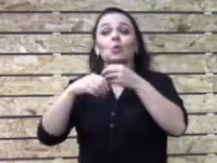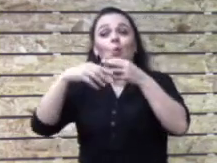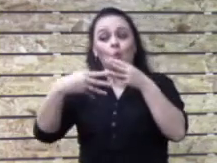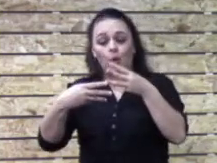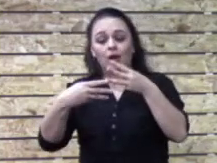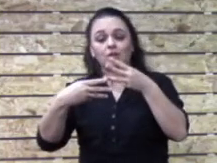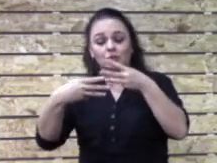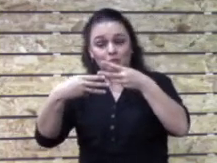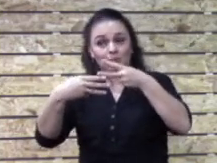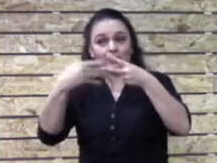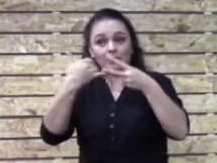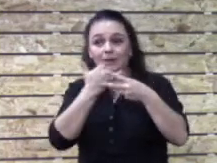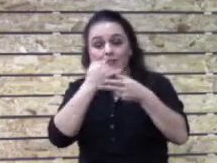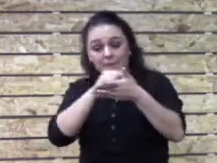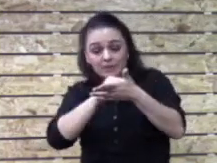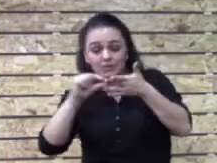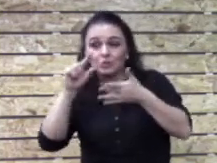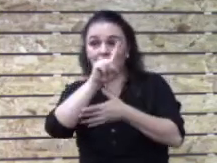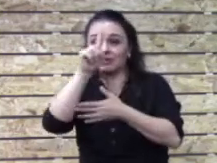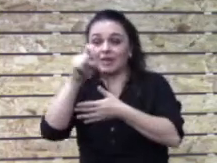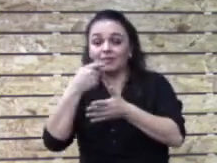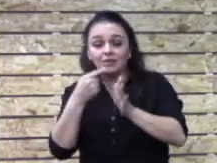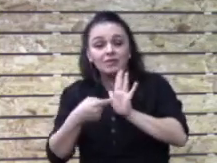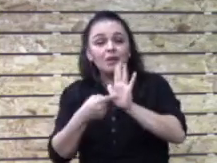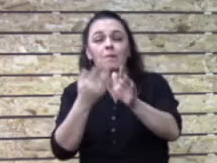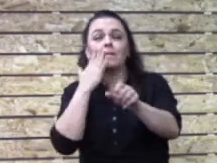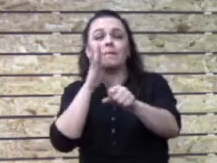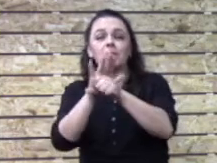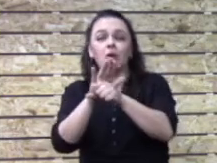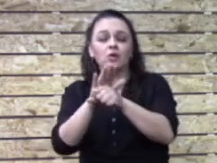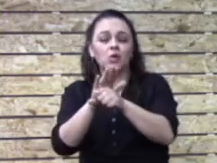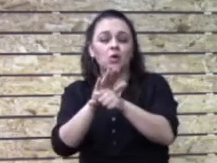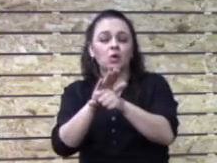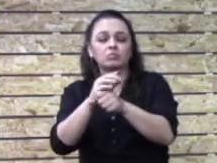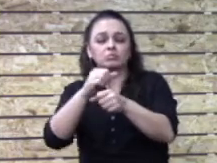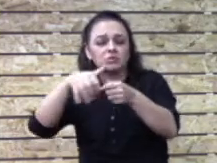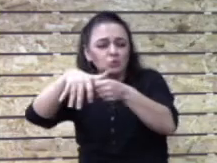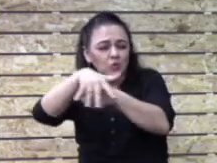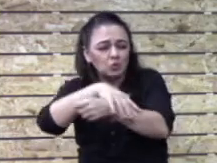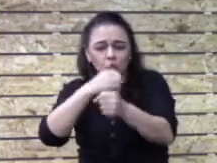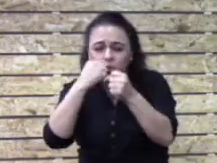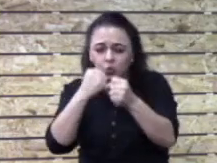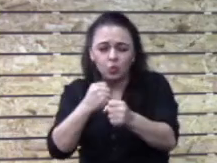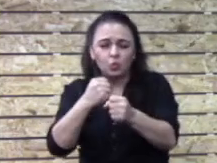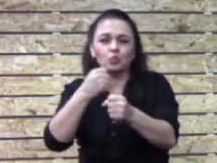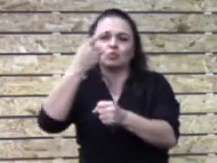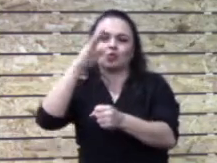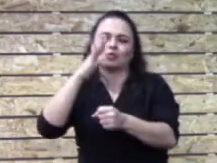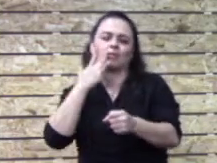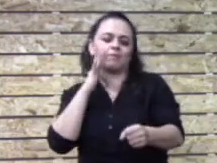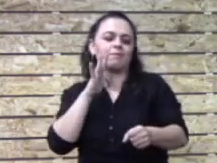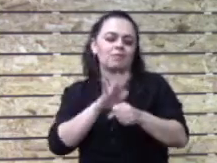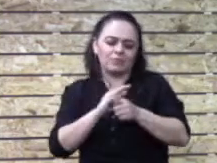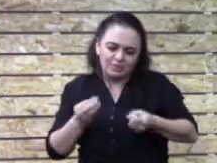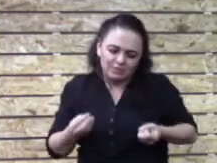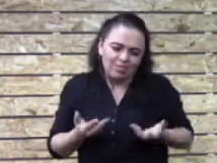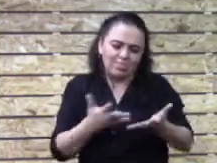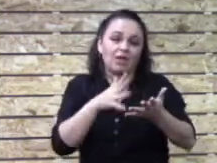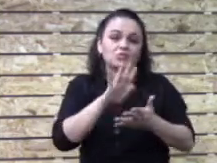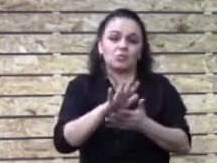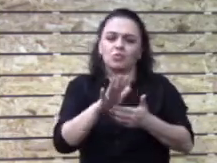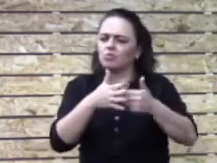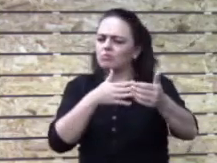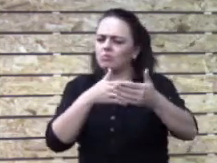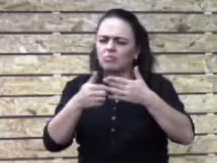medio de la crisis. Hermanos y hermanas, hay gozo en medio de la crisis. Dice